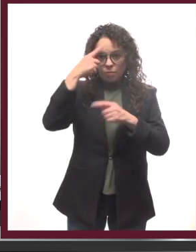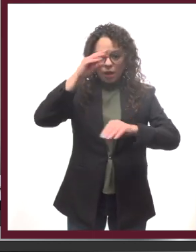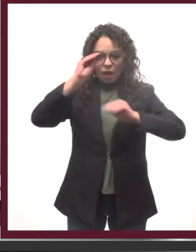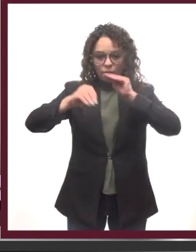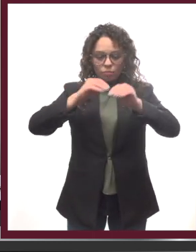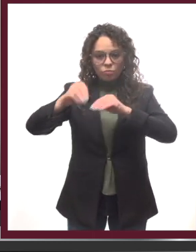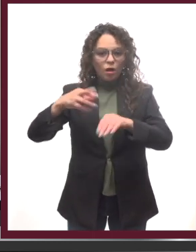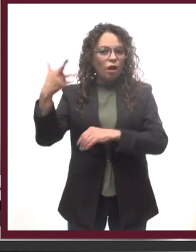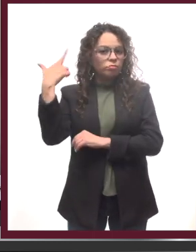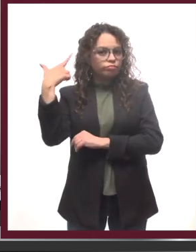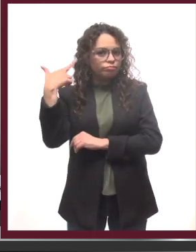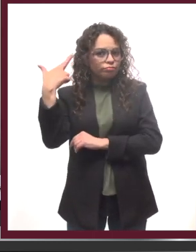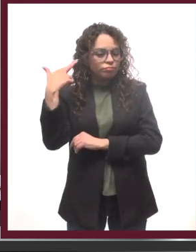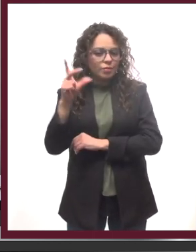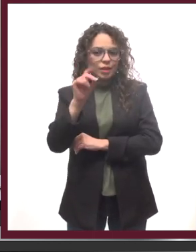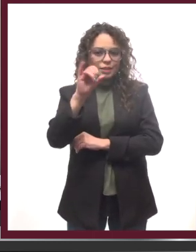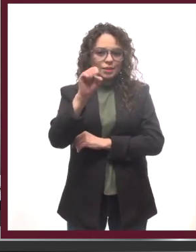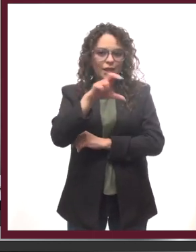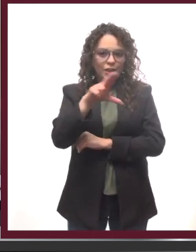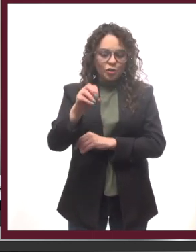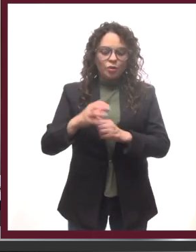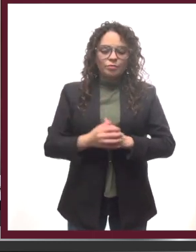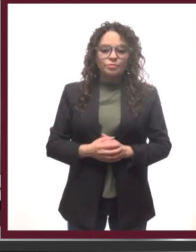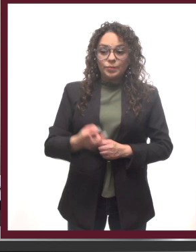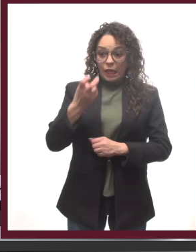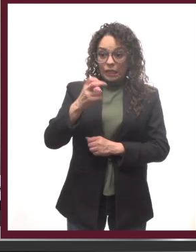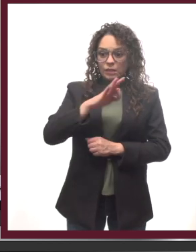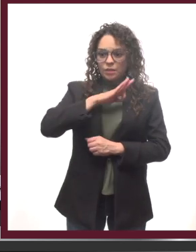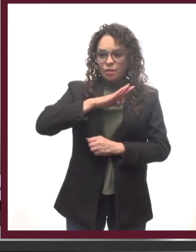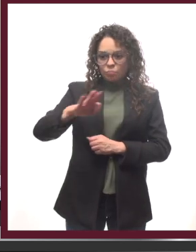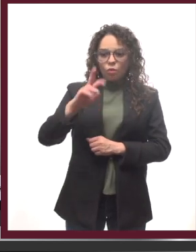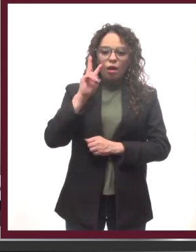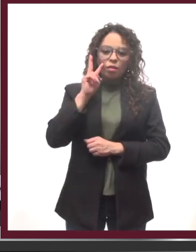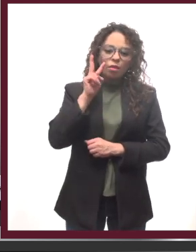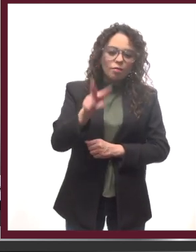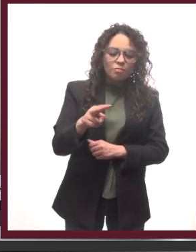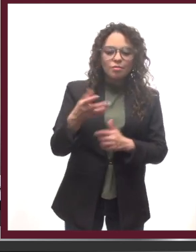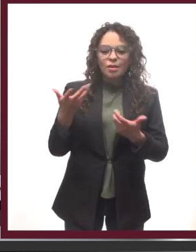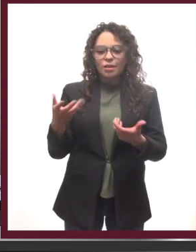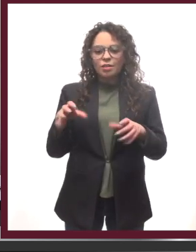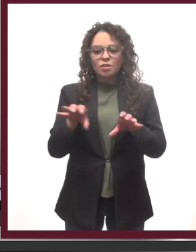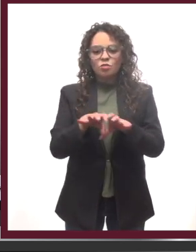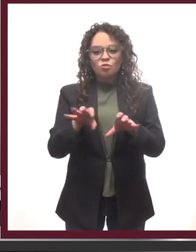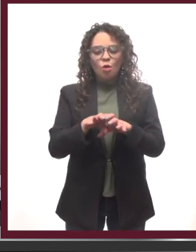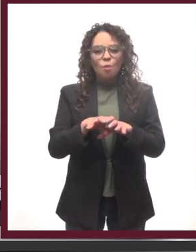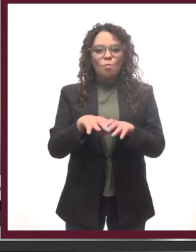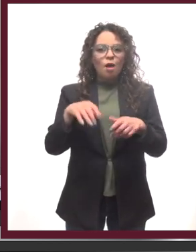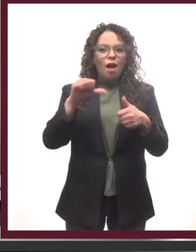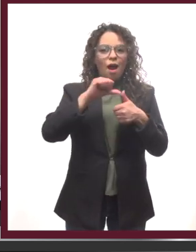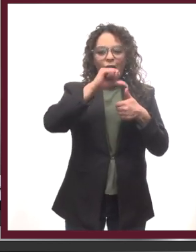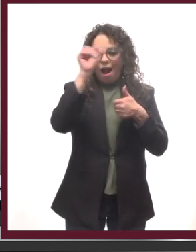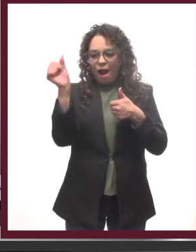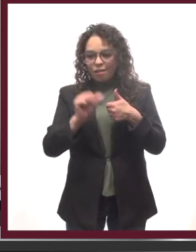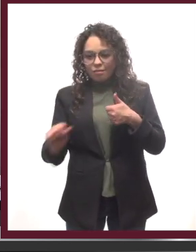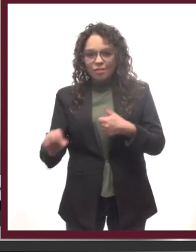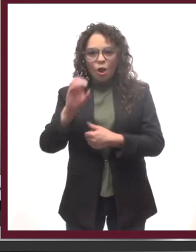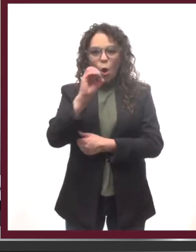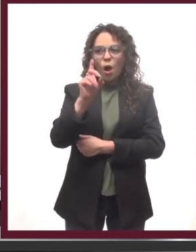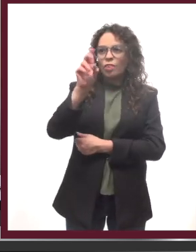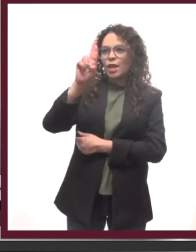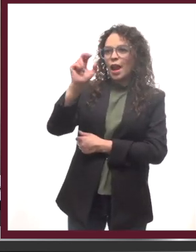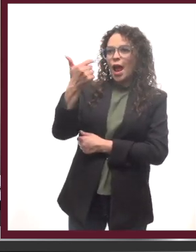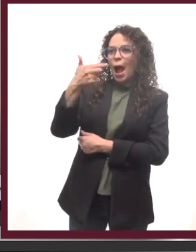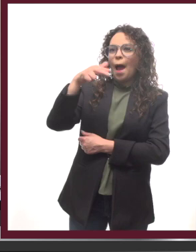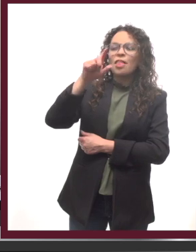que se hace el diseño sonoro, y ahí ves de un modo también plástico o artístico